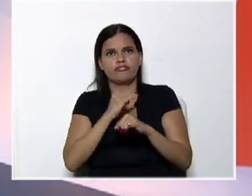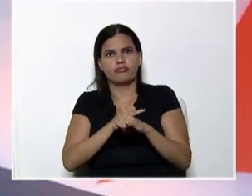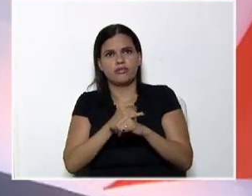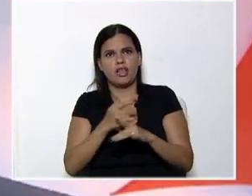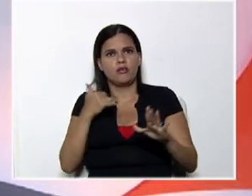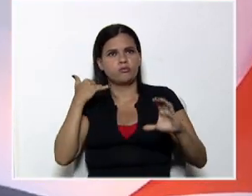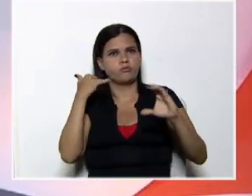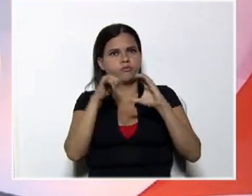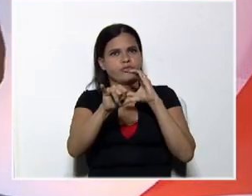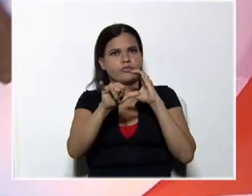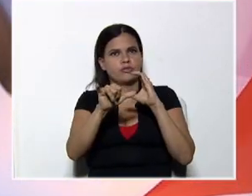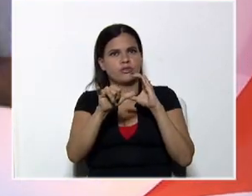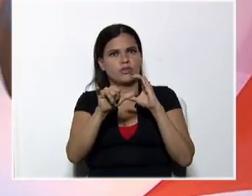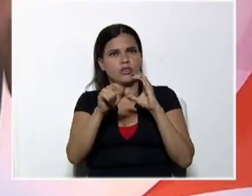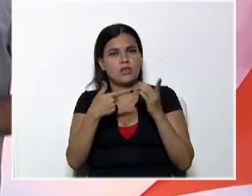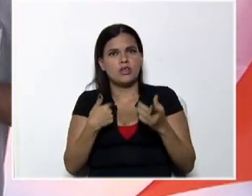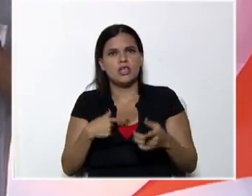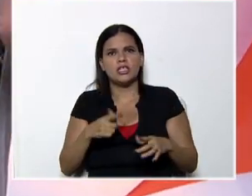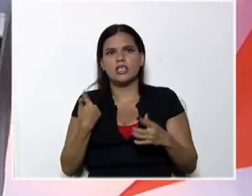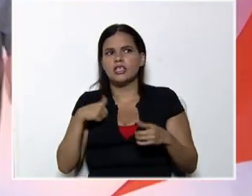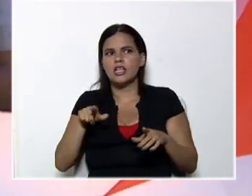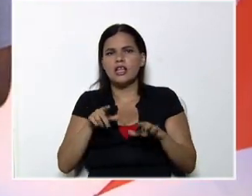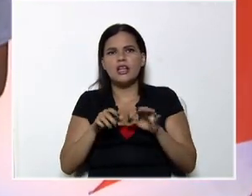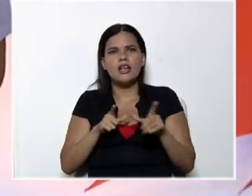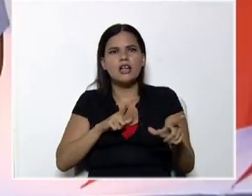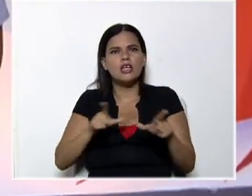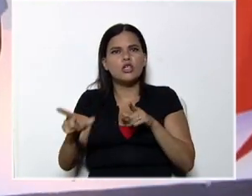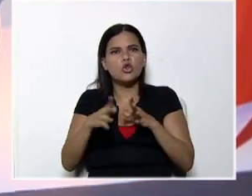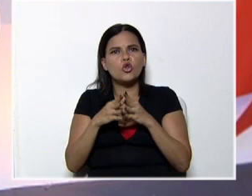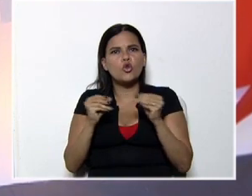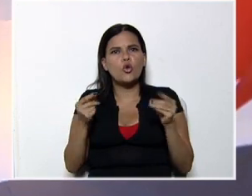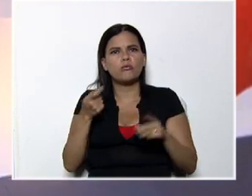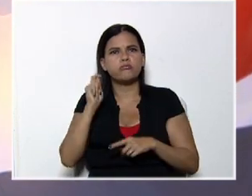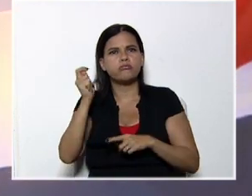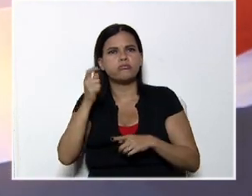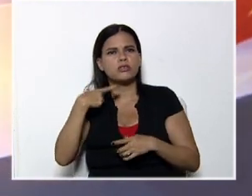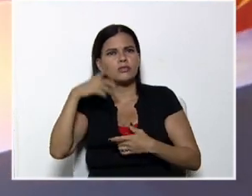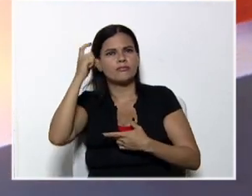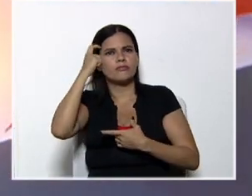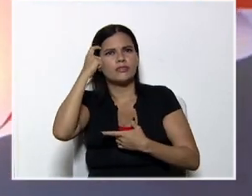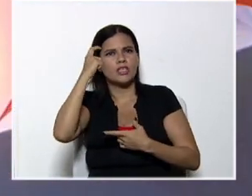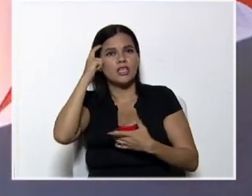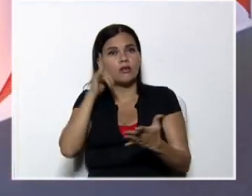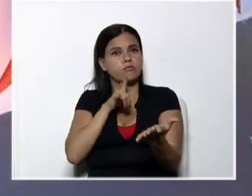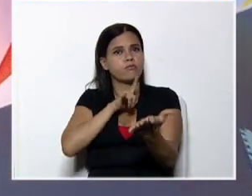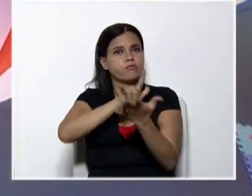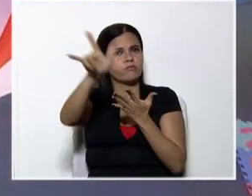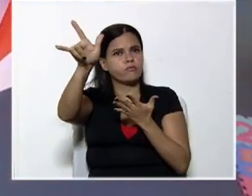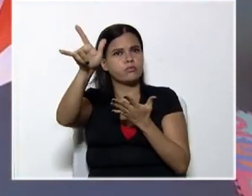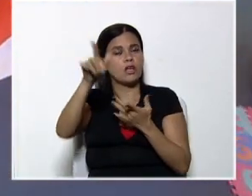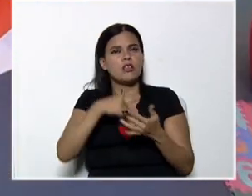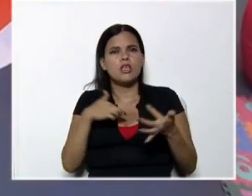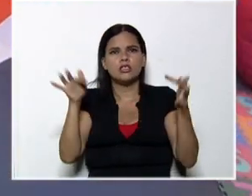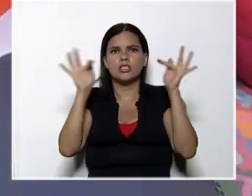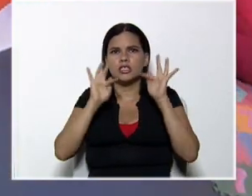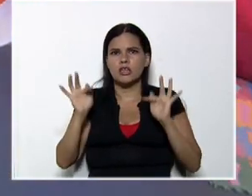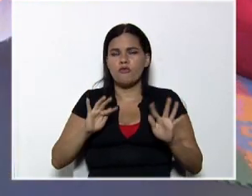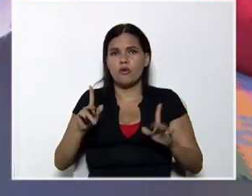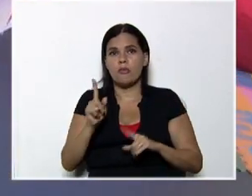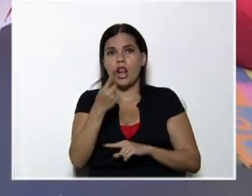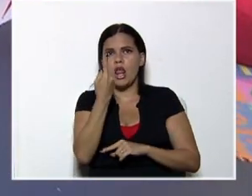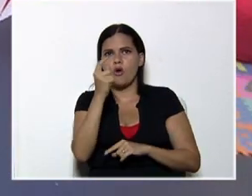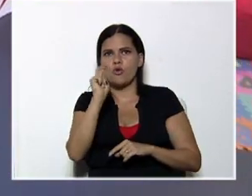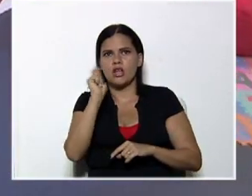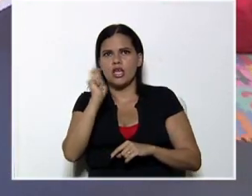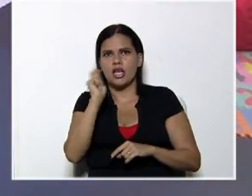YouTube y además tienen ya las asignaciones del día en nuestra página de suscripción en Telegram. De esa manera, la única